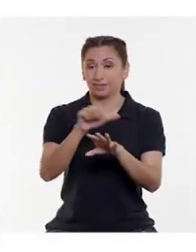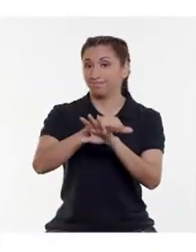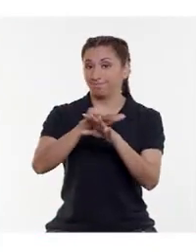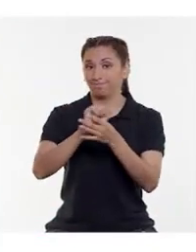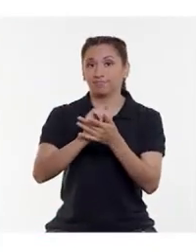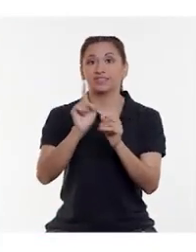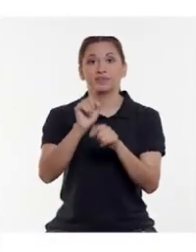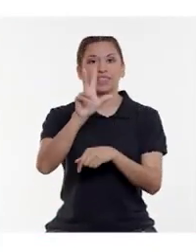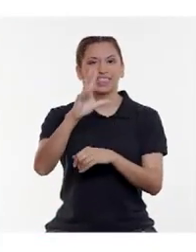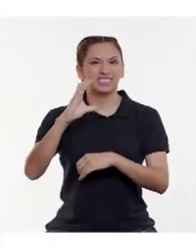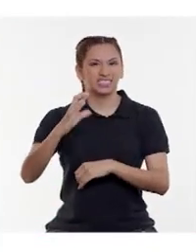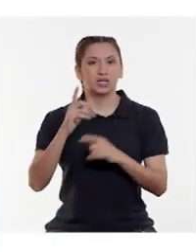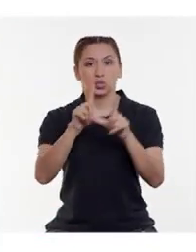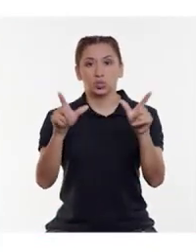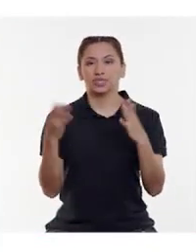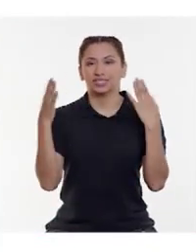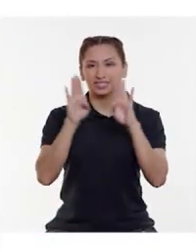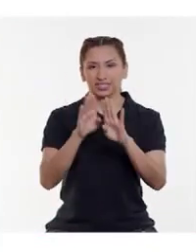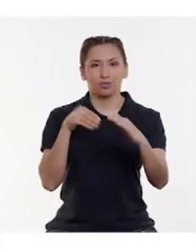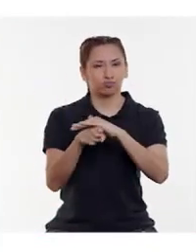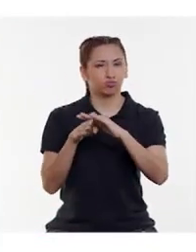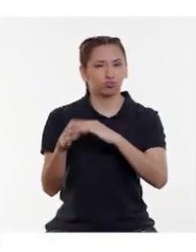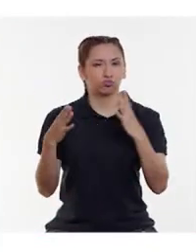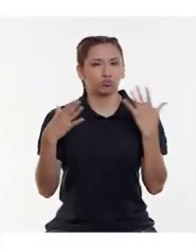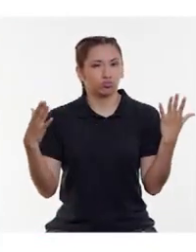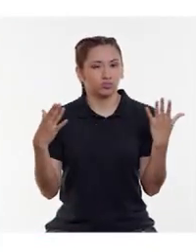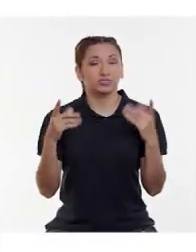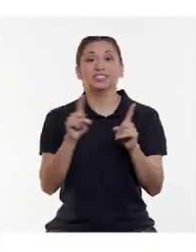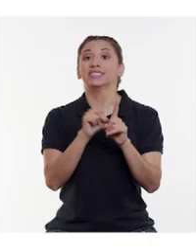y con jabón y eviten las 3C, lugares